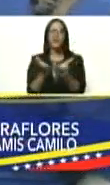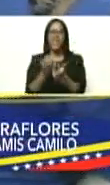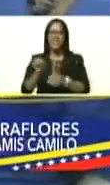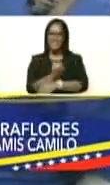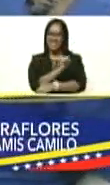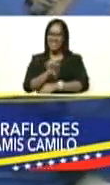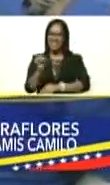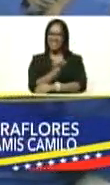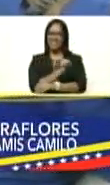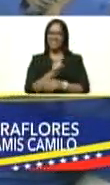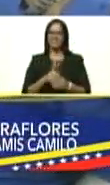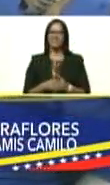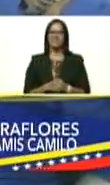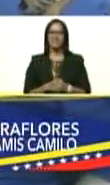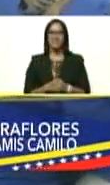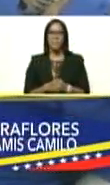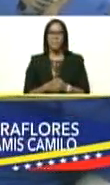Salsa.